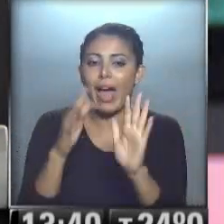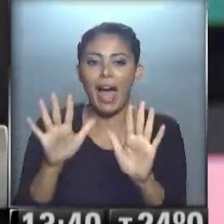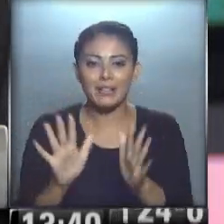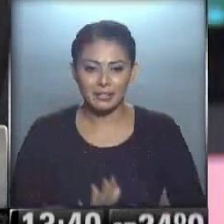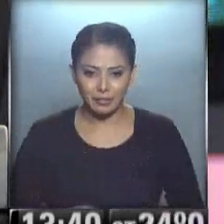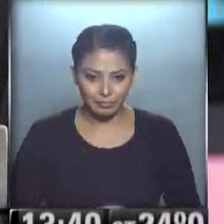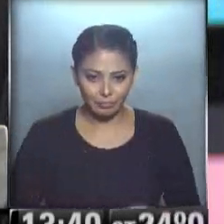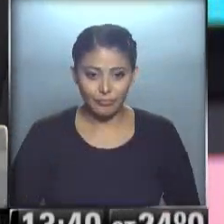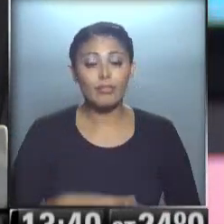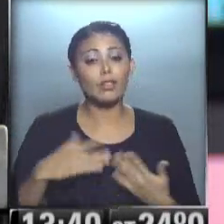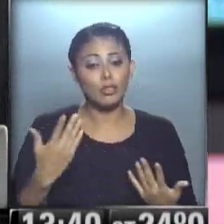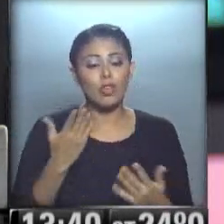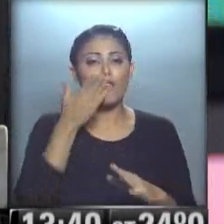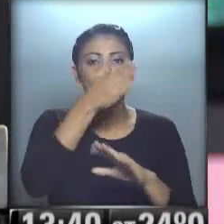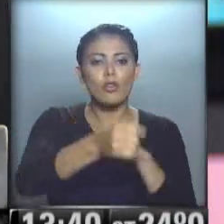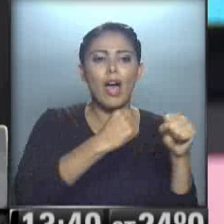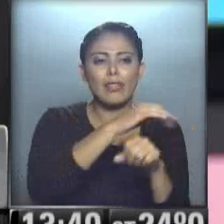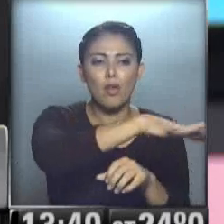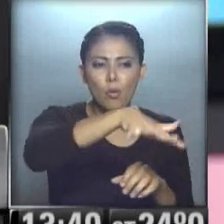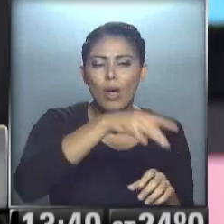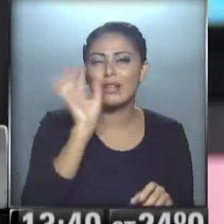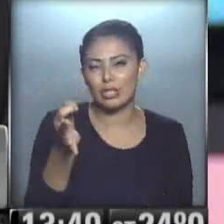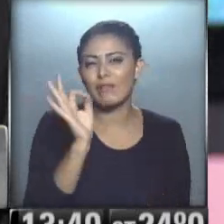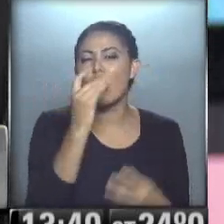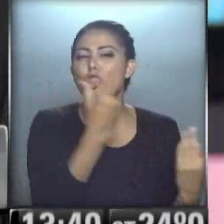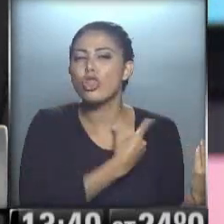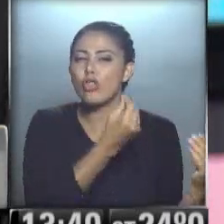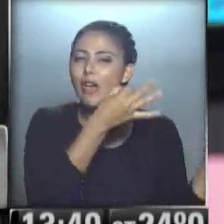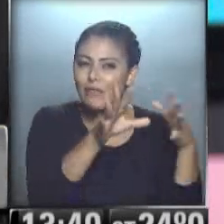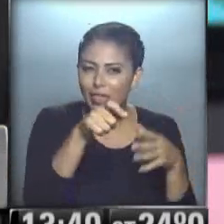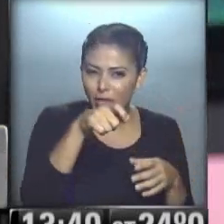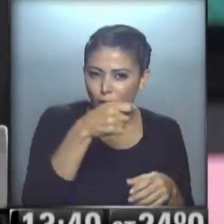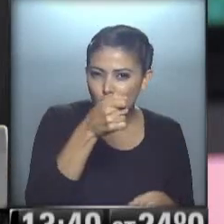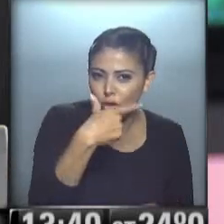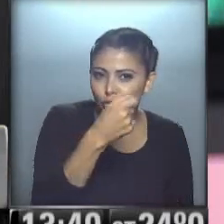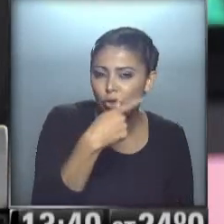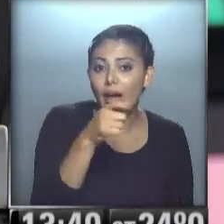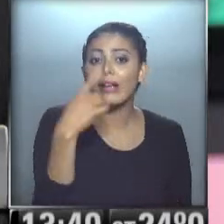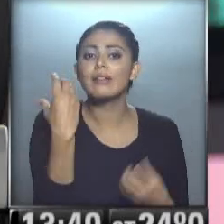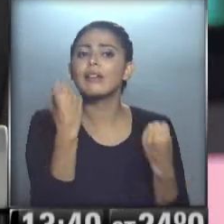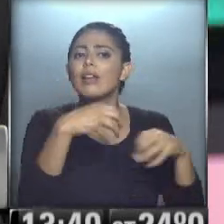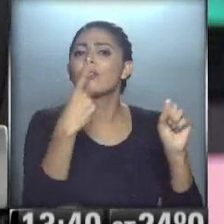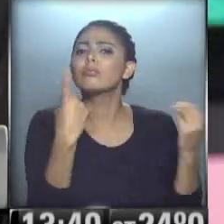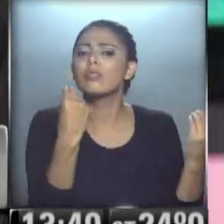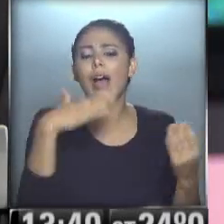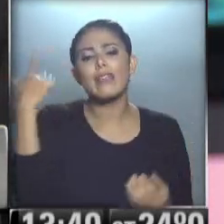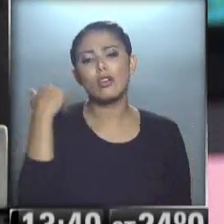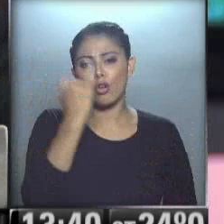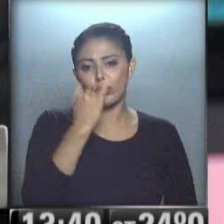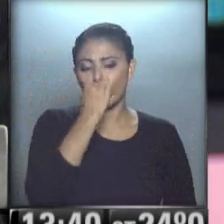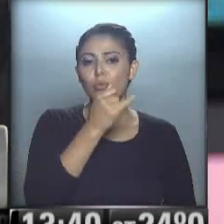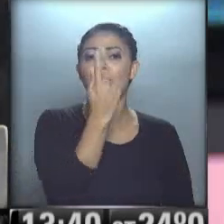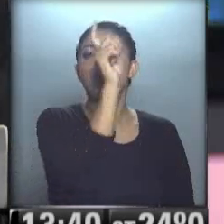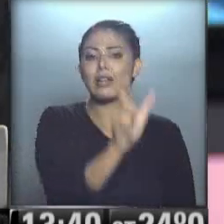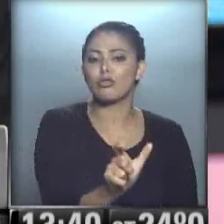pasó fueron hasta los búnkers ya sabían dónde estaban los búnkers de venta de drogas qué encontraron primar alguna vez lo comentamos acá el primario es una